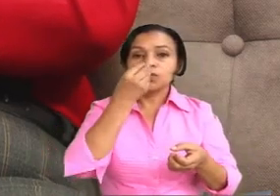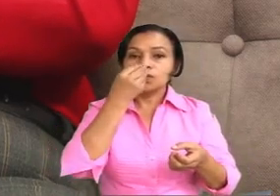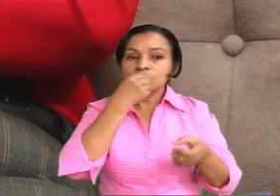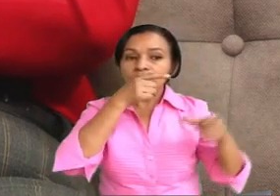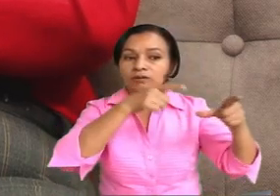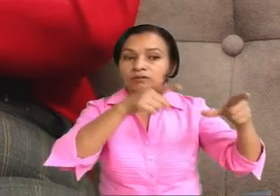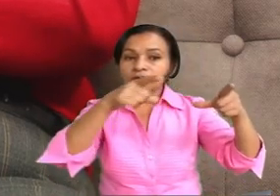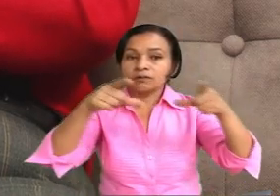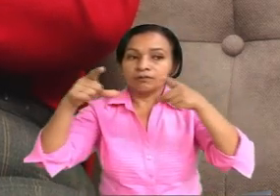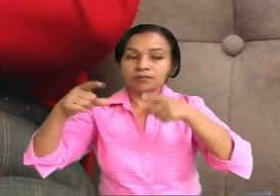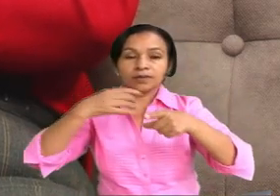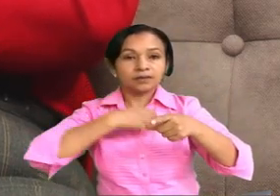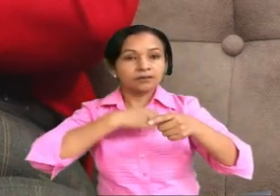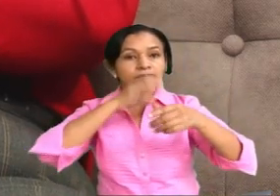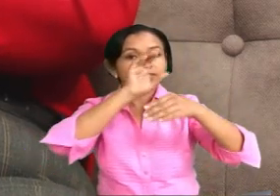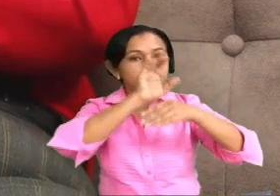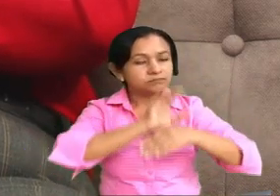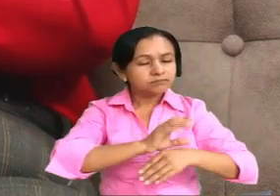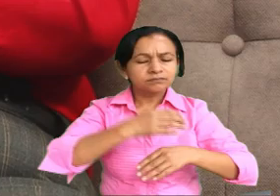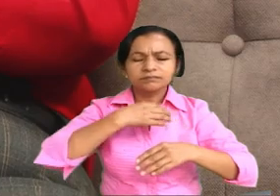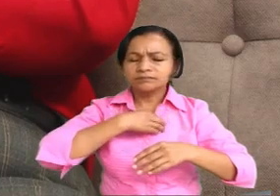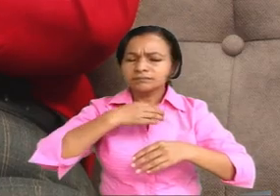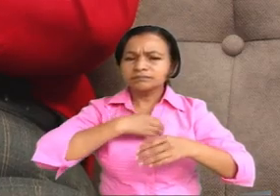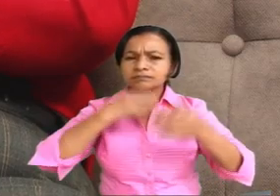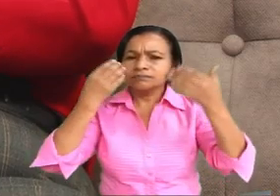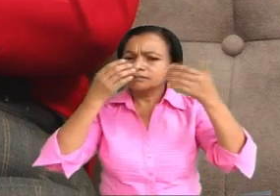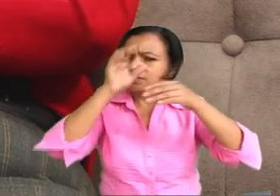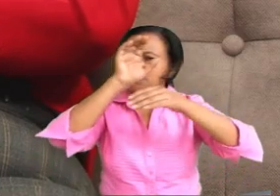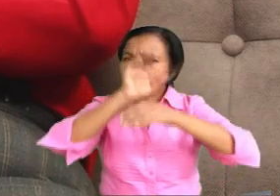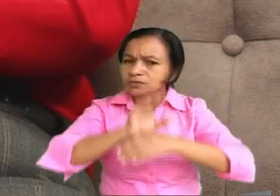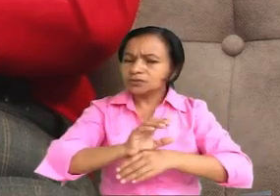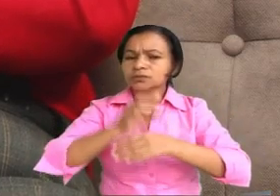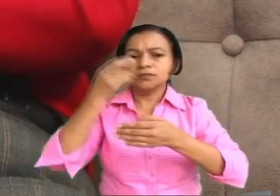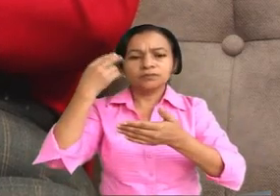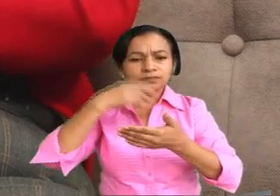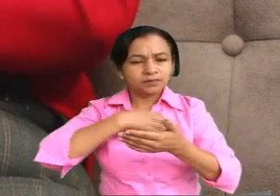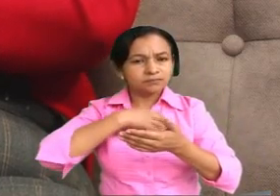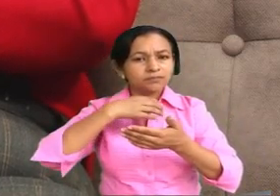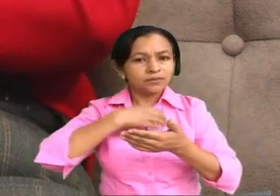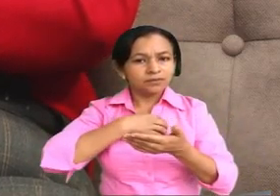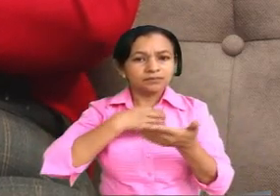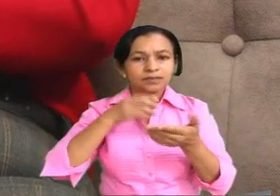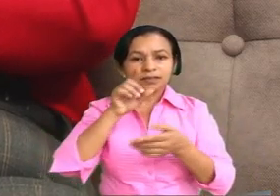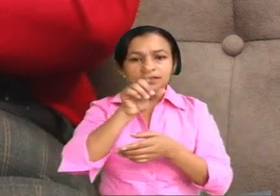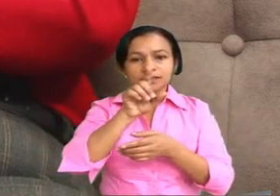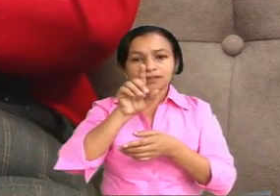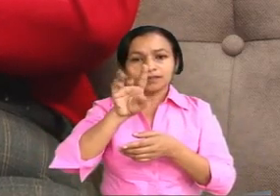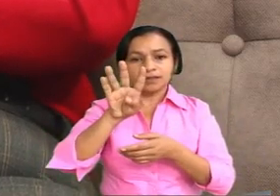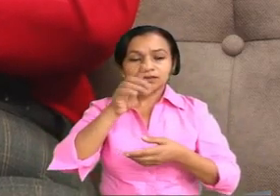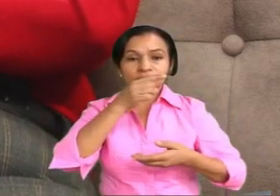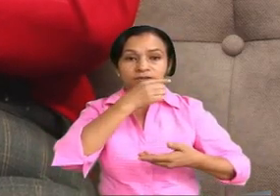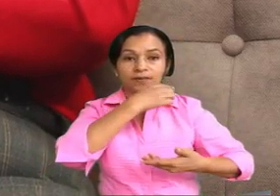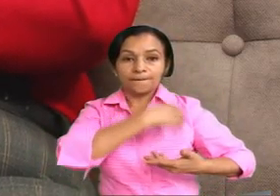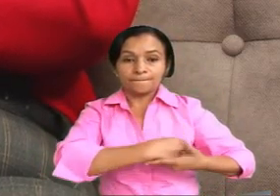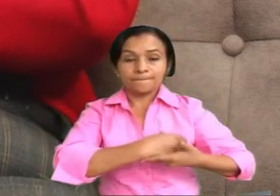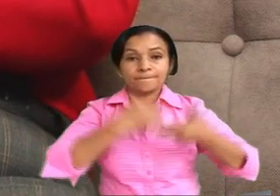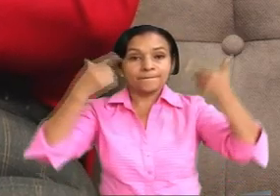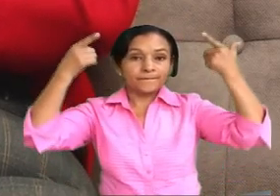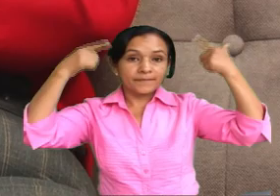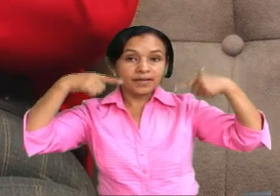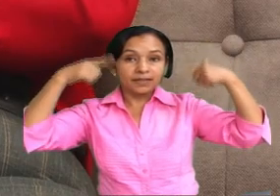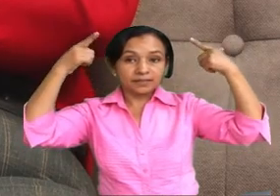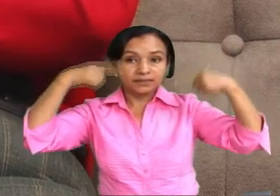nuestra identidad, la idiosincrasia, las costumbres, tradiciones. Ahora este 14 de marzo en Masaya